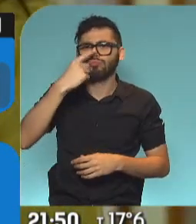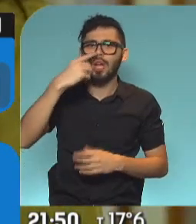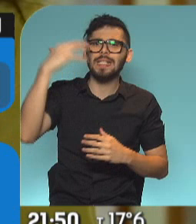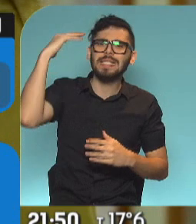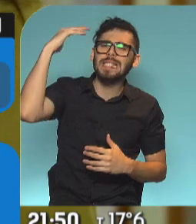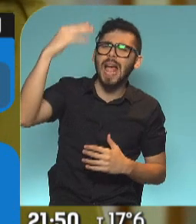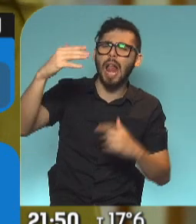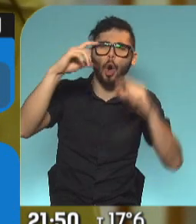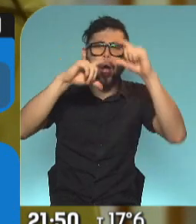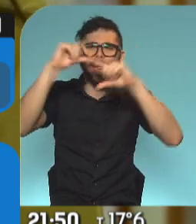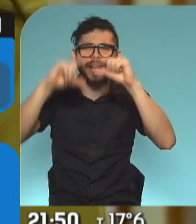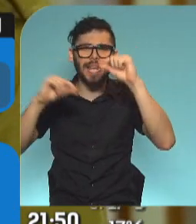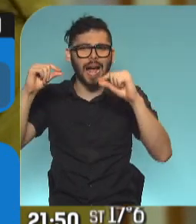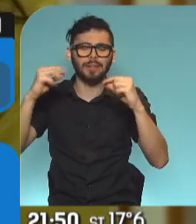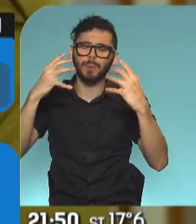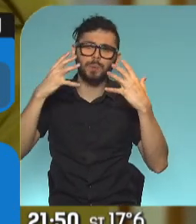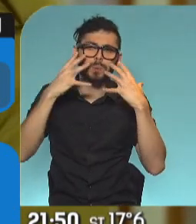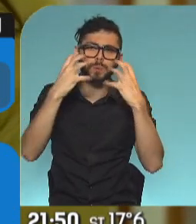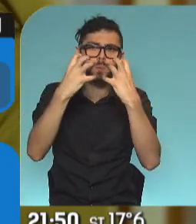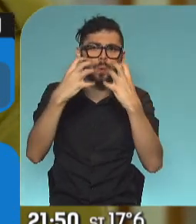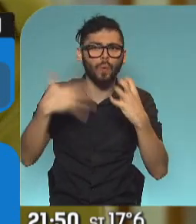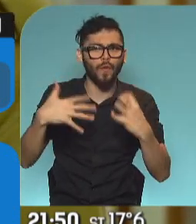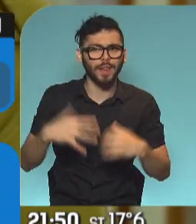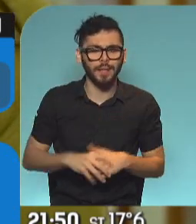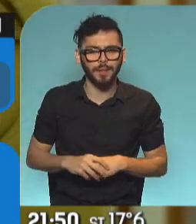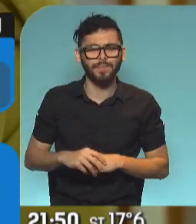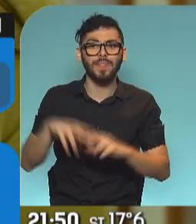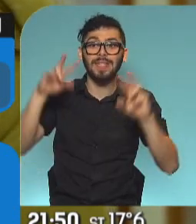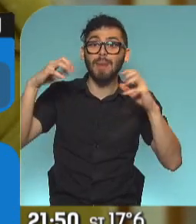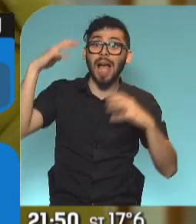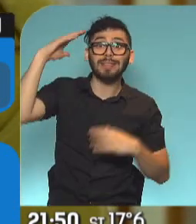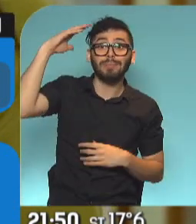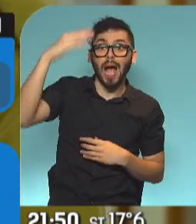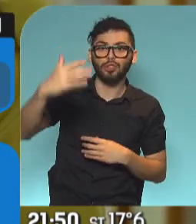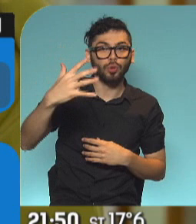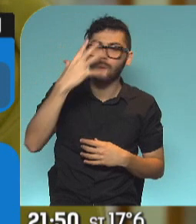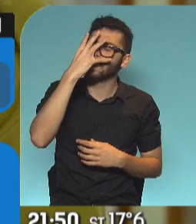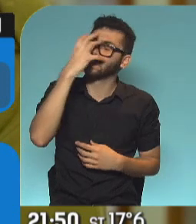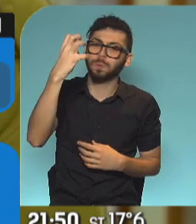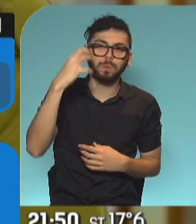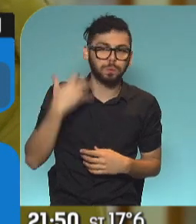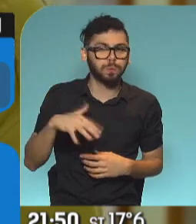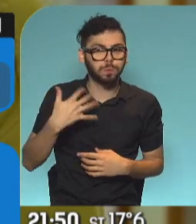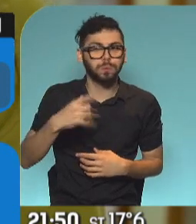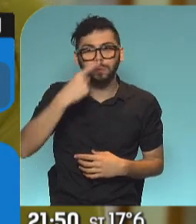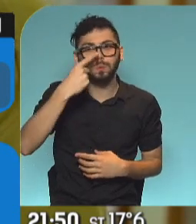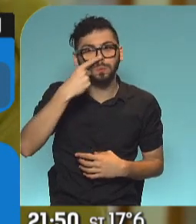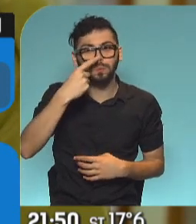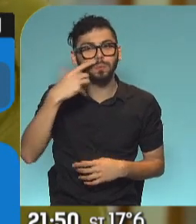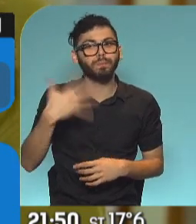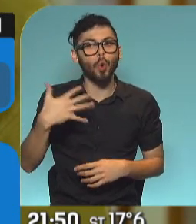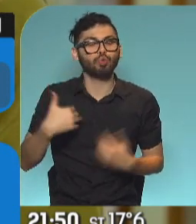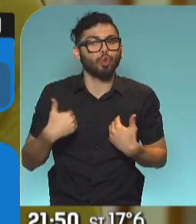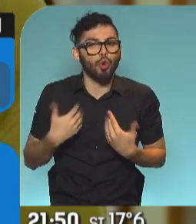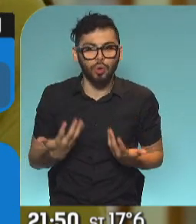estrellas. Siempre me gustaba lo espacial, sí, eso ahí como que estaba bastante